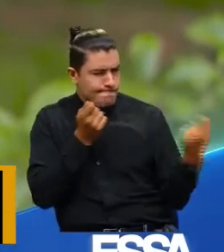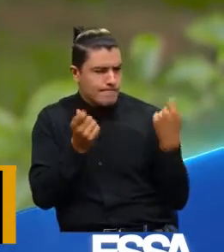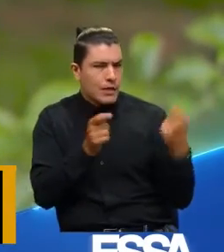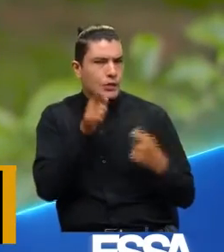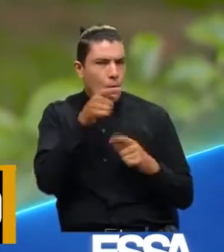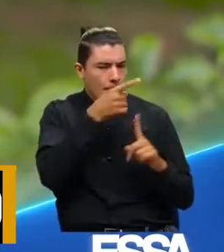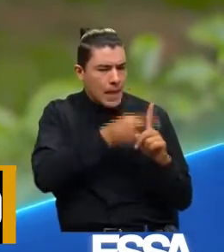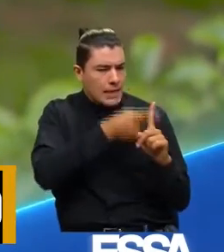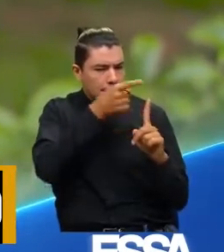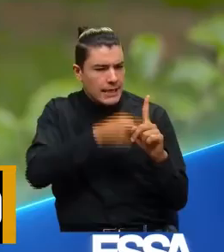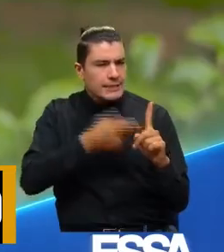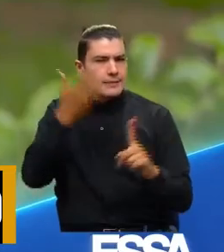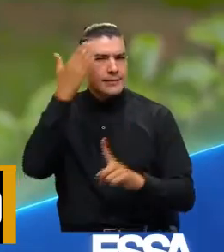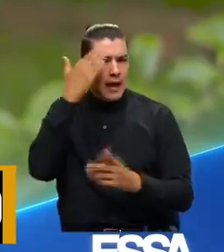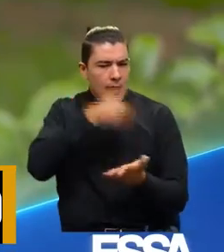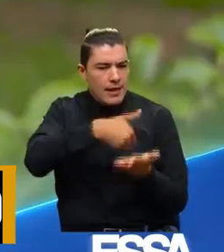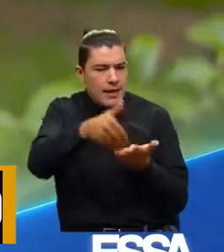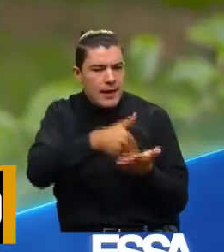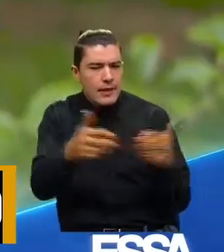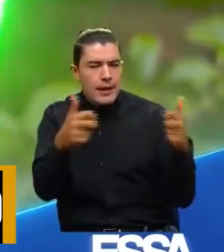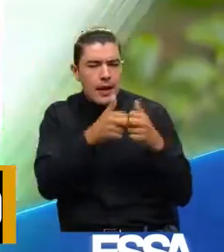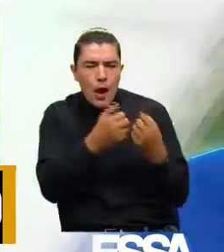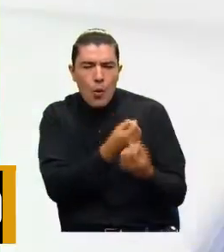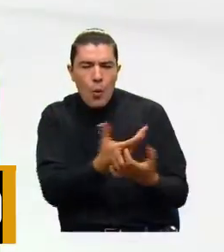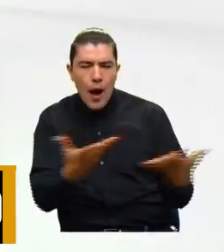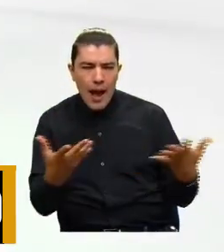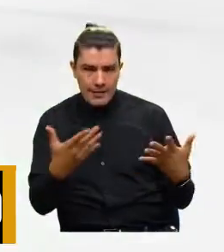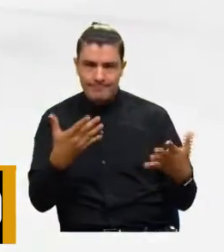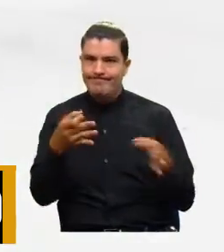pago. Aquí te explicamos cómo.